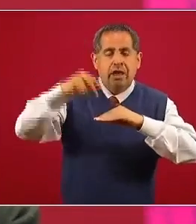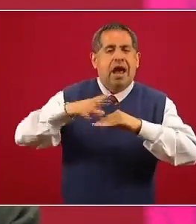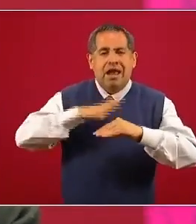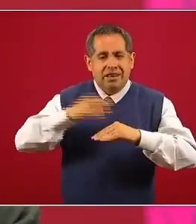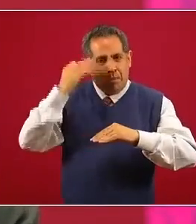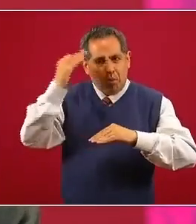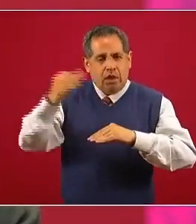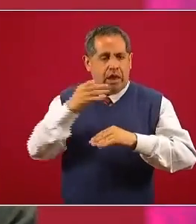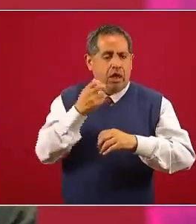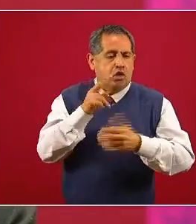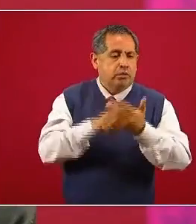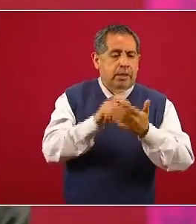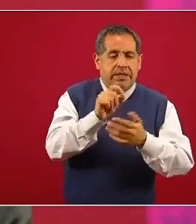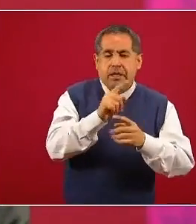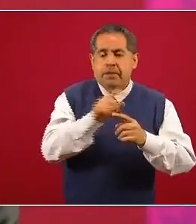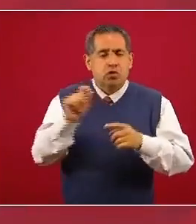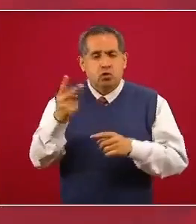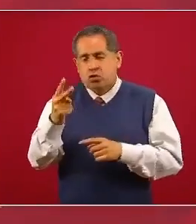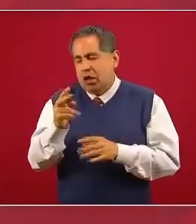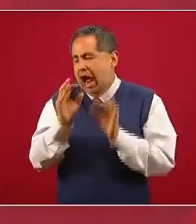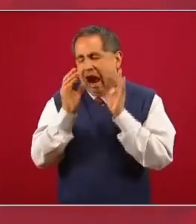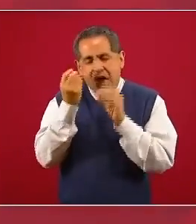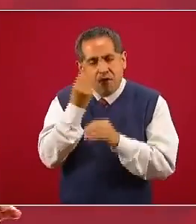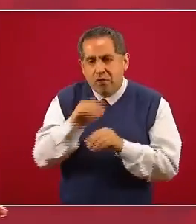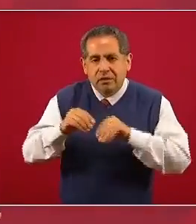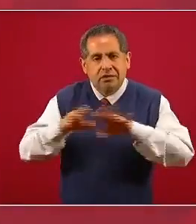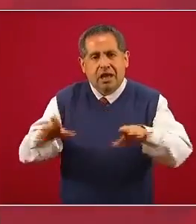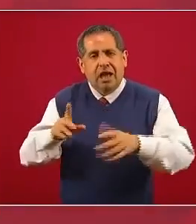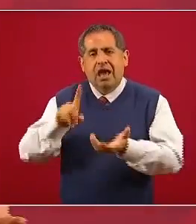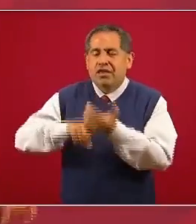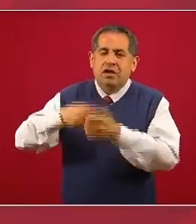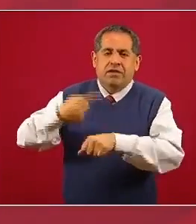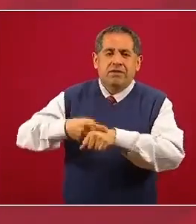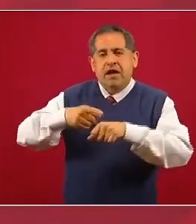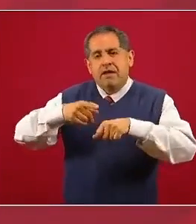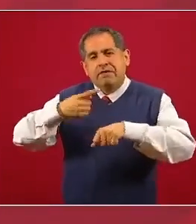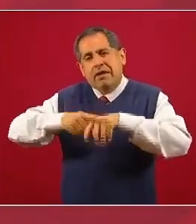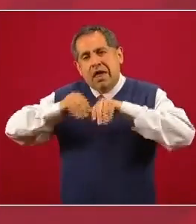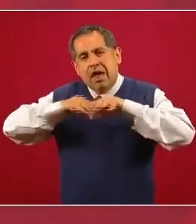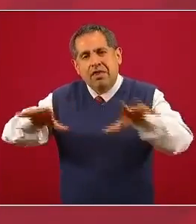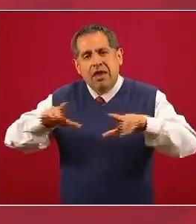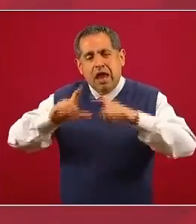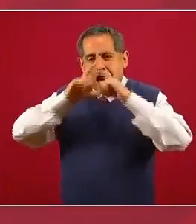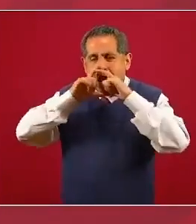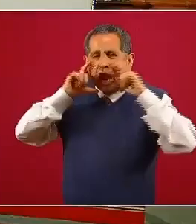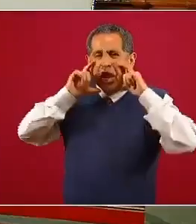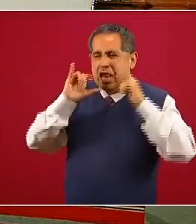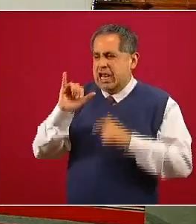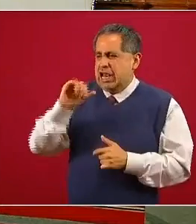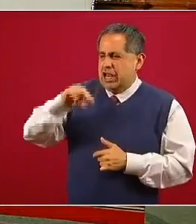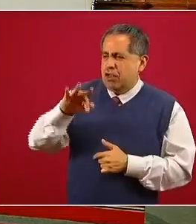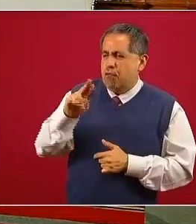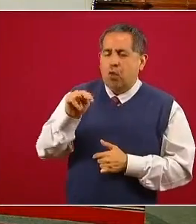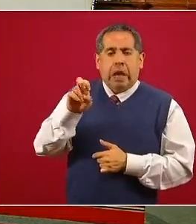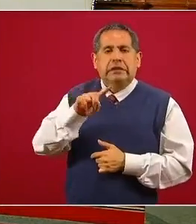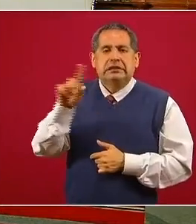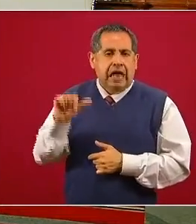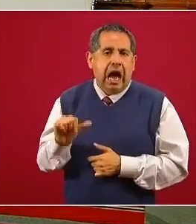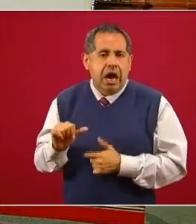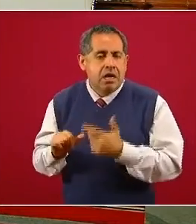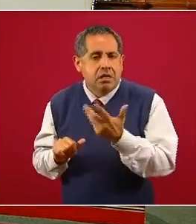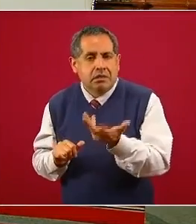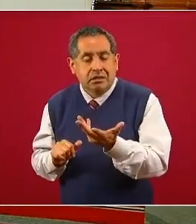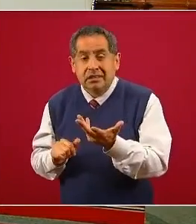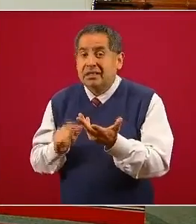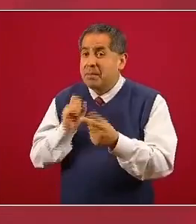influenza 2020-2021. Eso es absolutamente garantizado. Lo que hay es una predicción razonable de que además